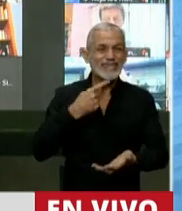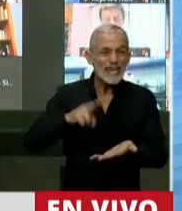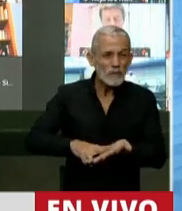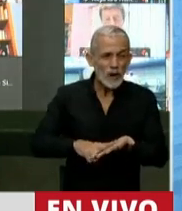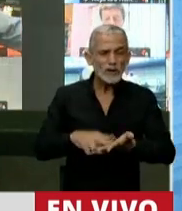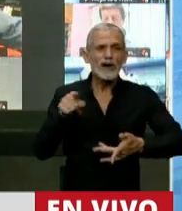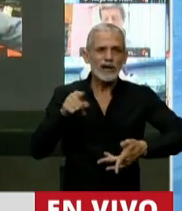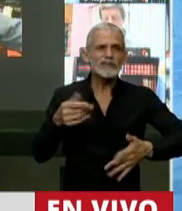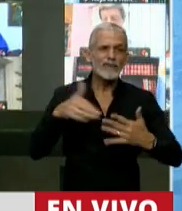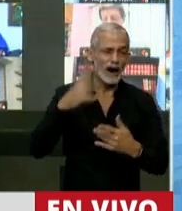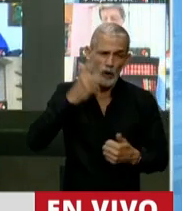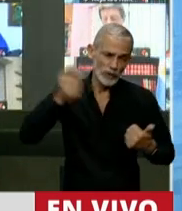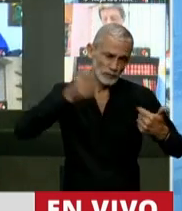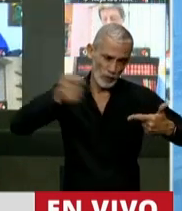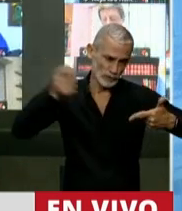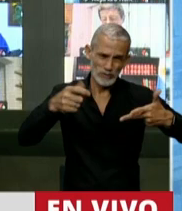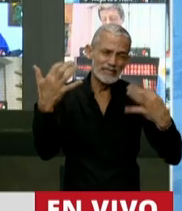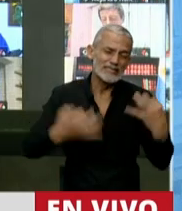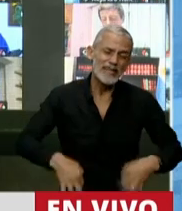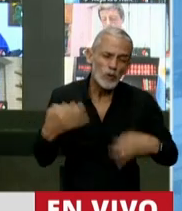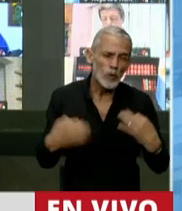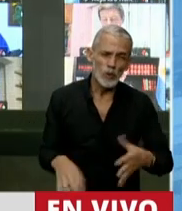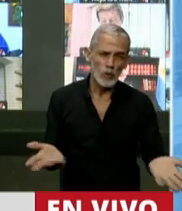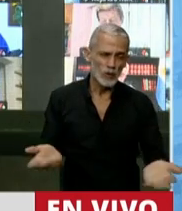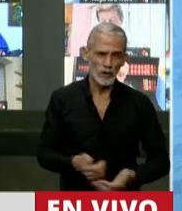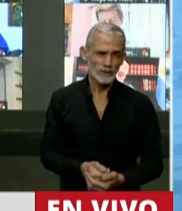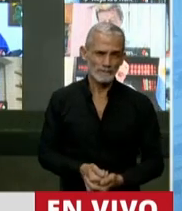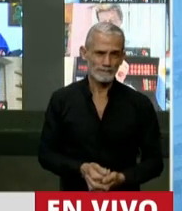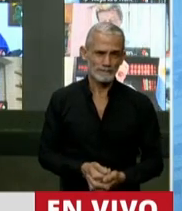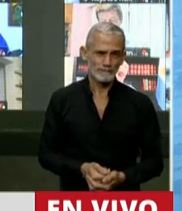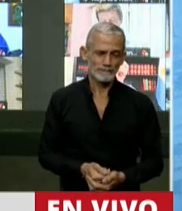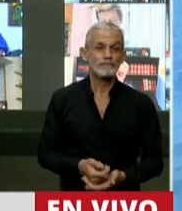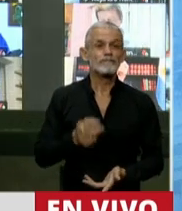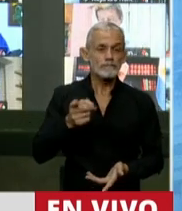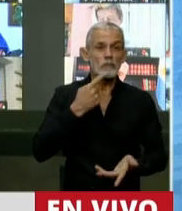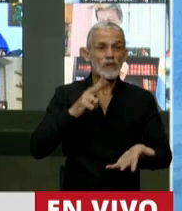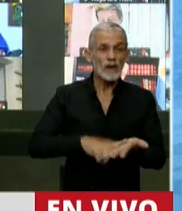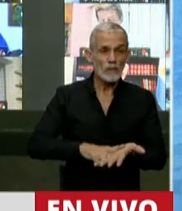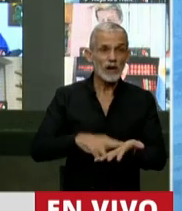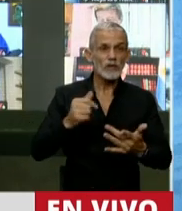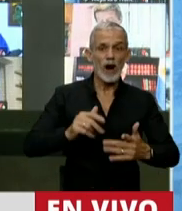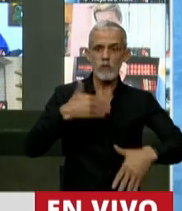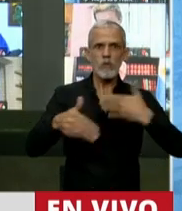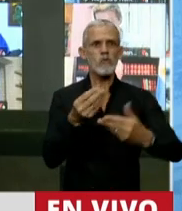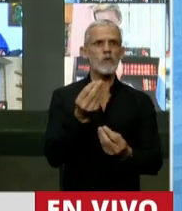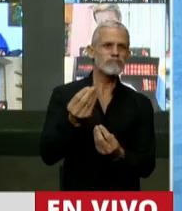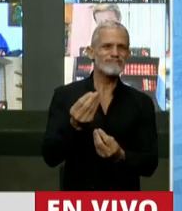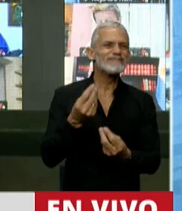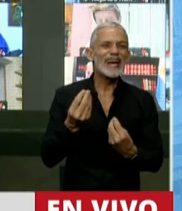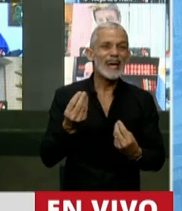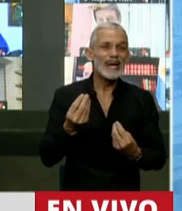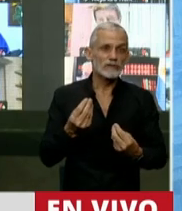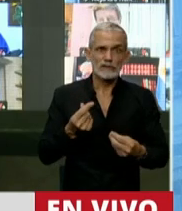probablemente sea judicializado un impuesto que no va a generar más que